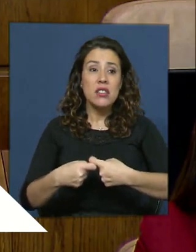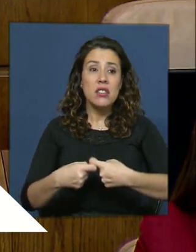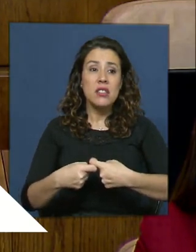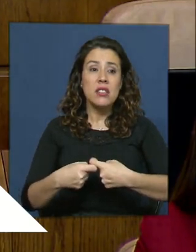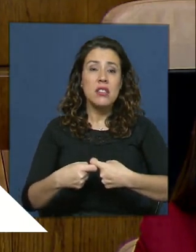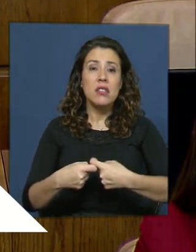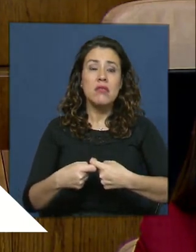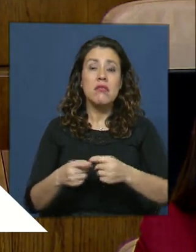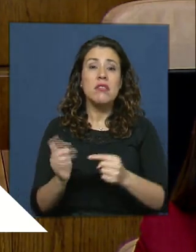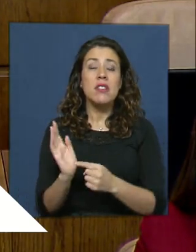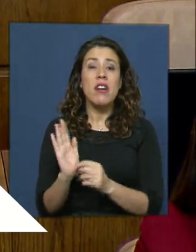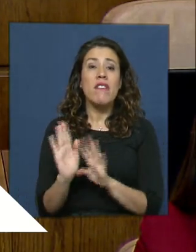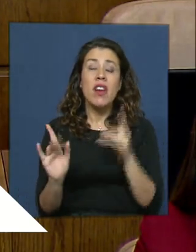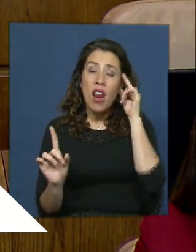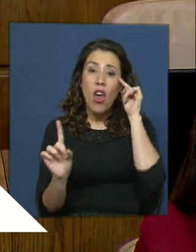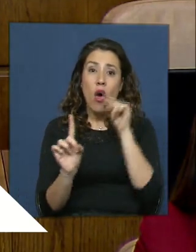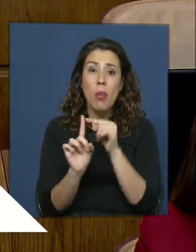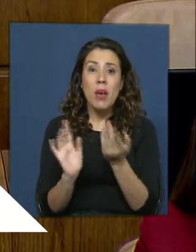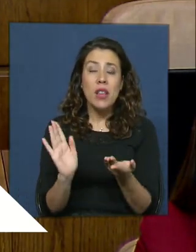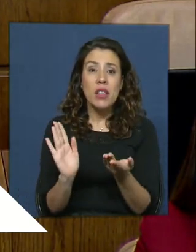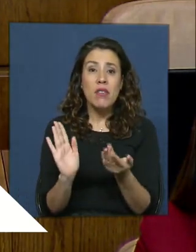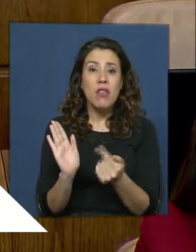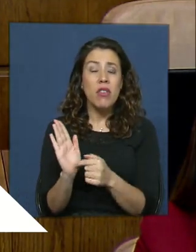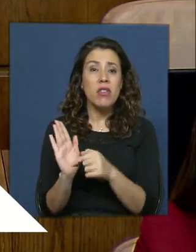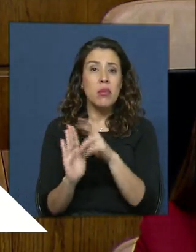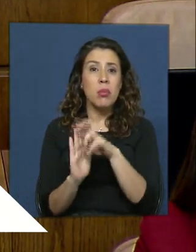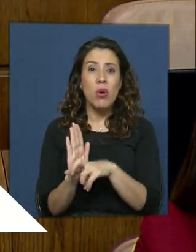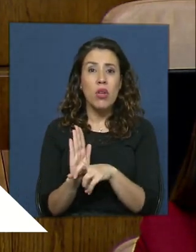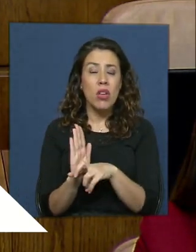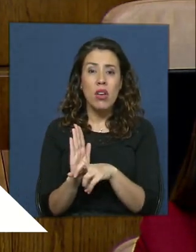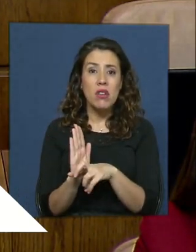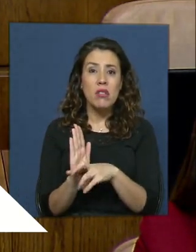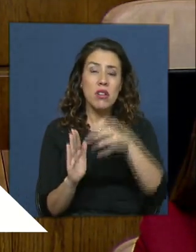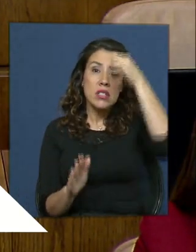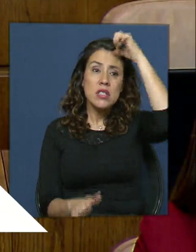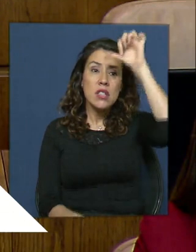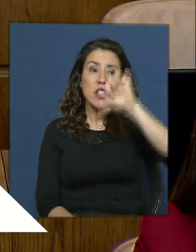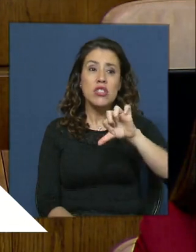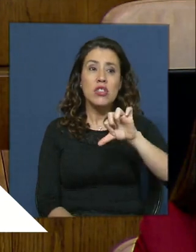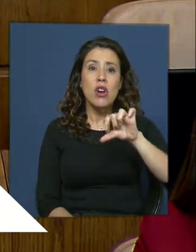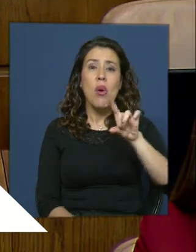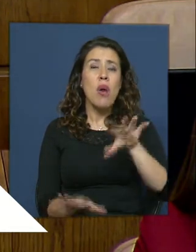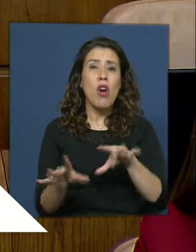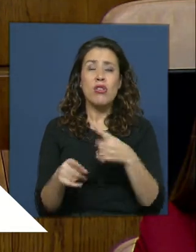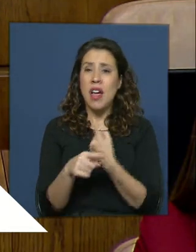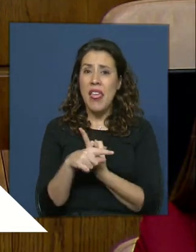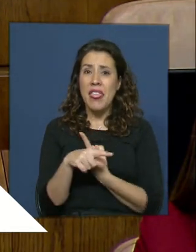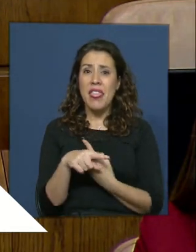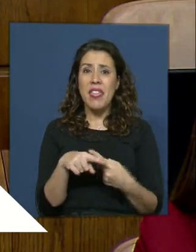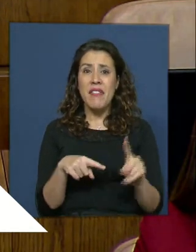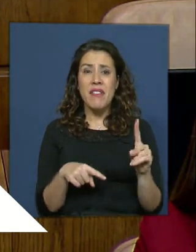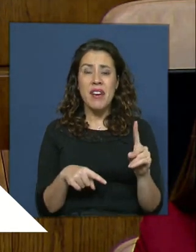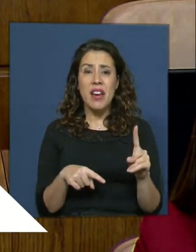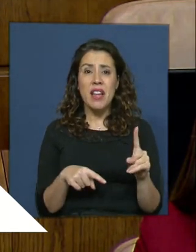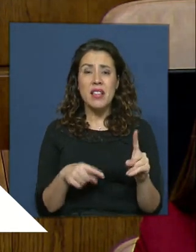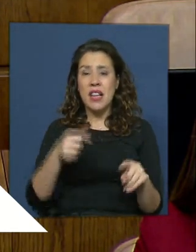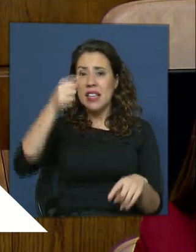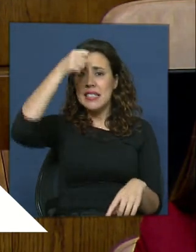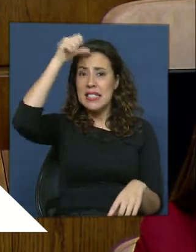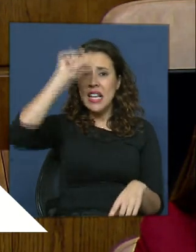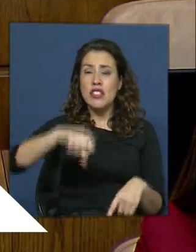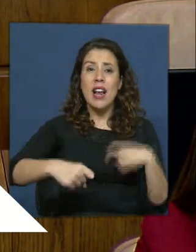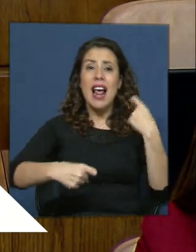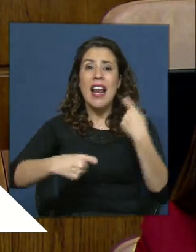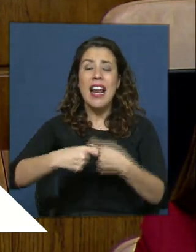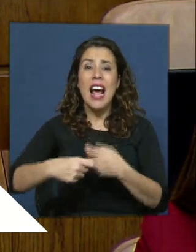quita el espíritu, el corazón a este proyecto. Se sanciona algo completamente distinto. Esto es sancionar, negar